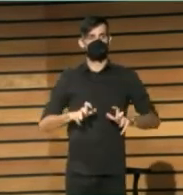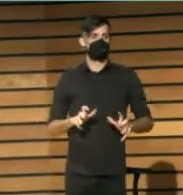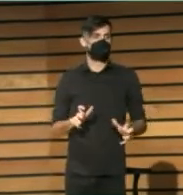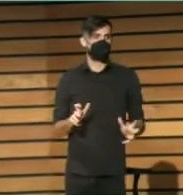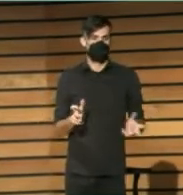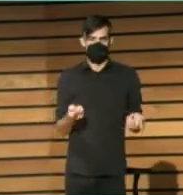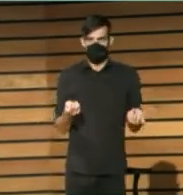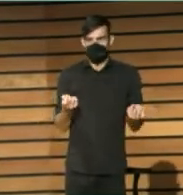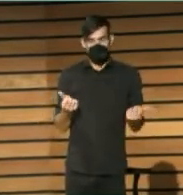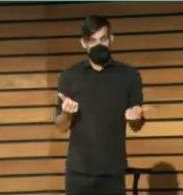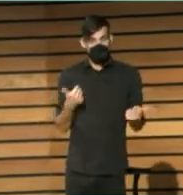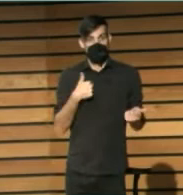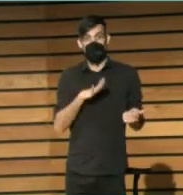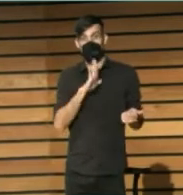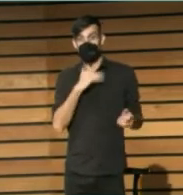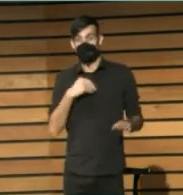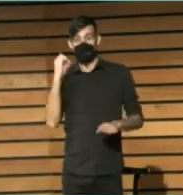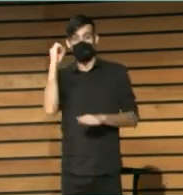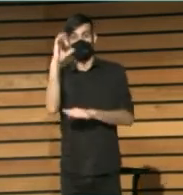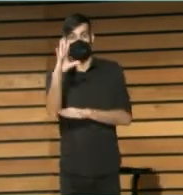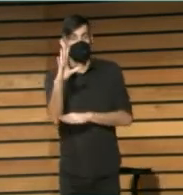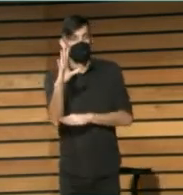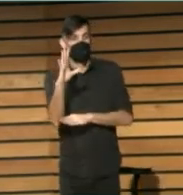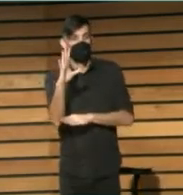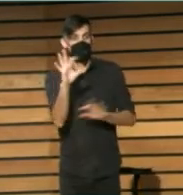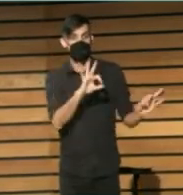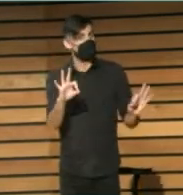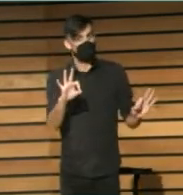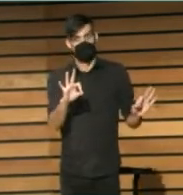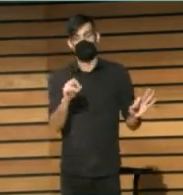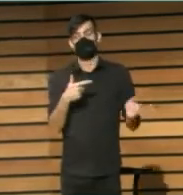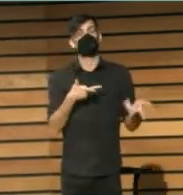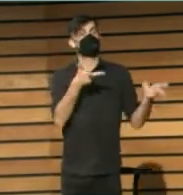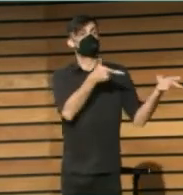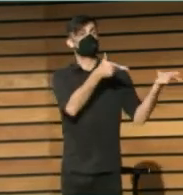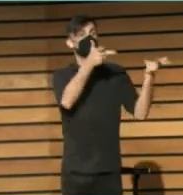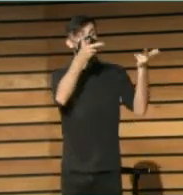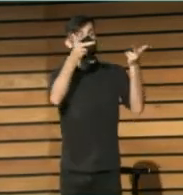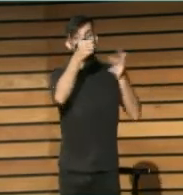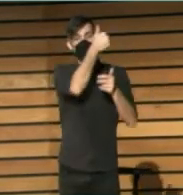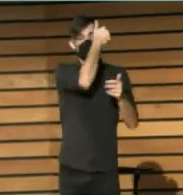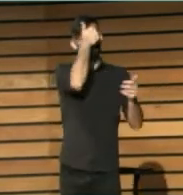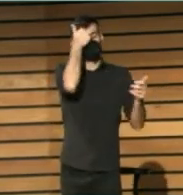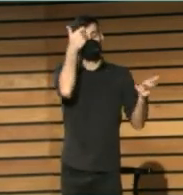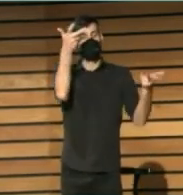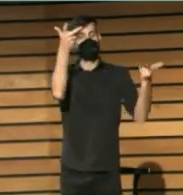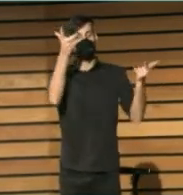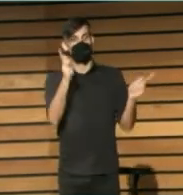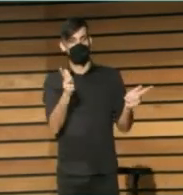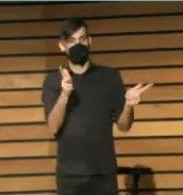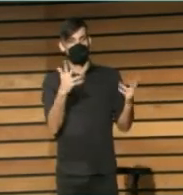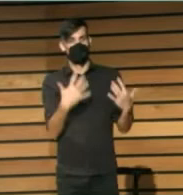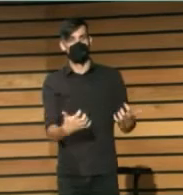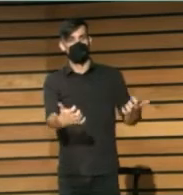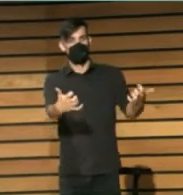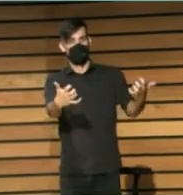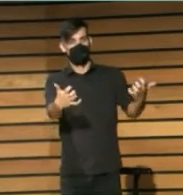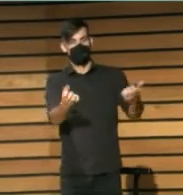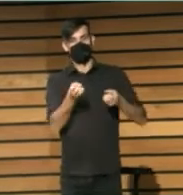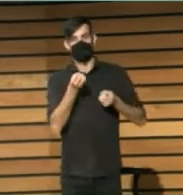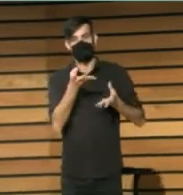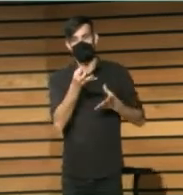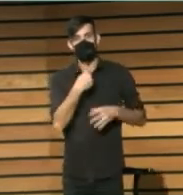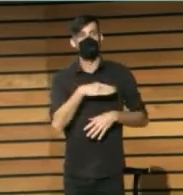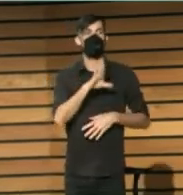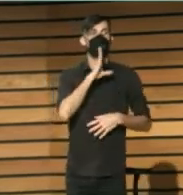había preparado, pero me ha sido inspirado por ustedes, por lo que escuché antes y por que a mí